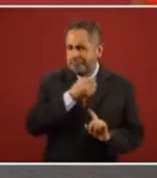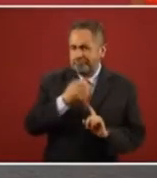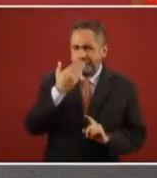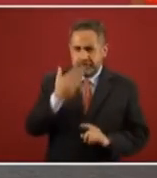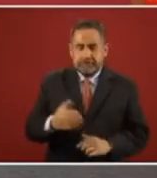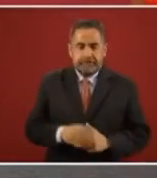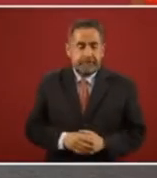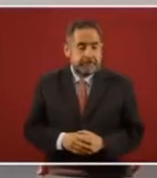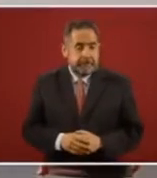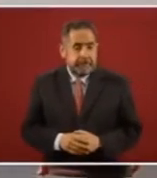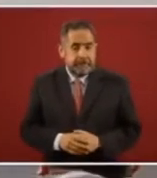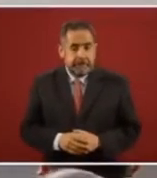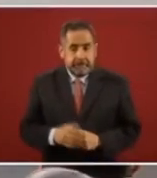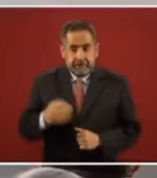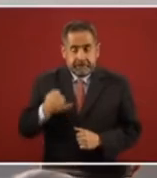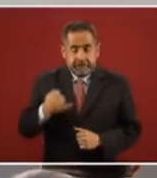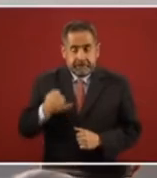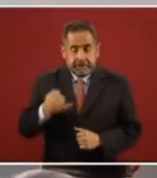imagínense